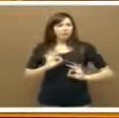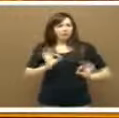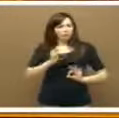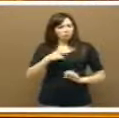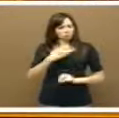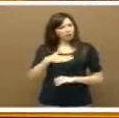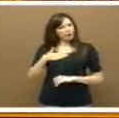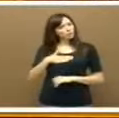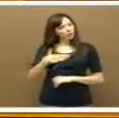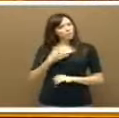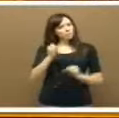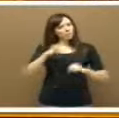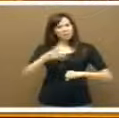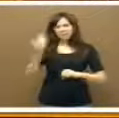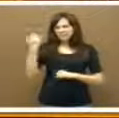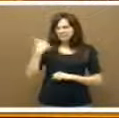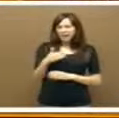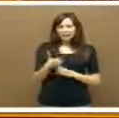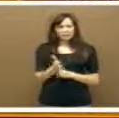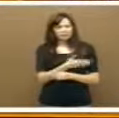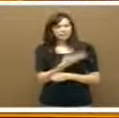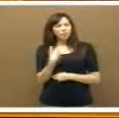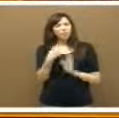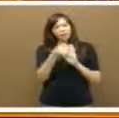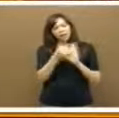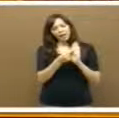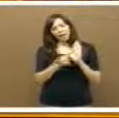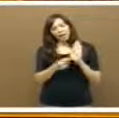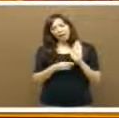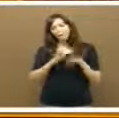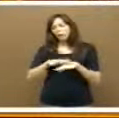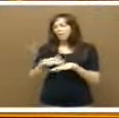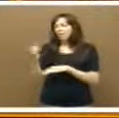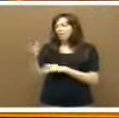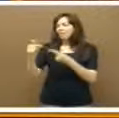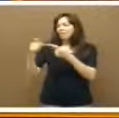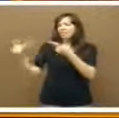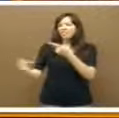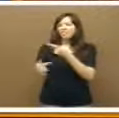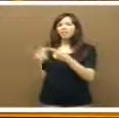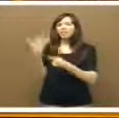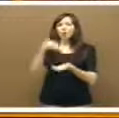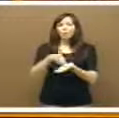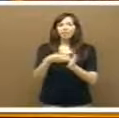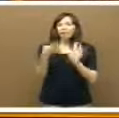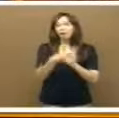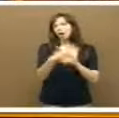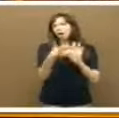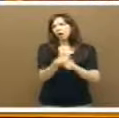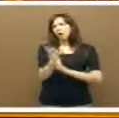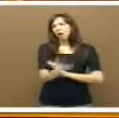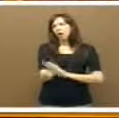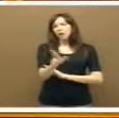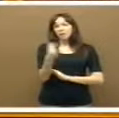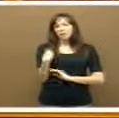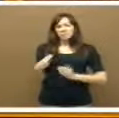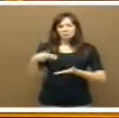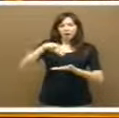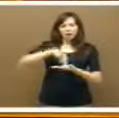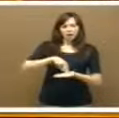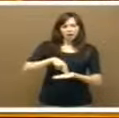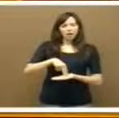ya ha explicado las medidas para la contención del déficit, al menos en cinco ocasiones desde esta misma tribuna.